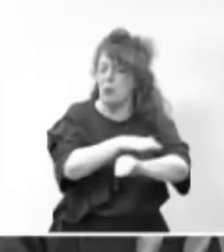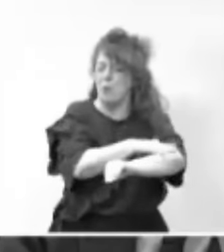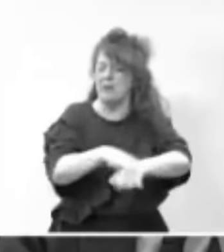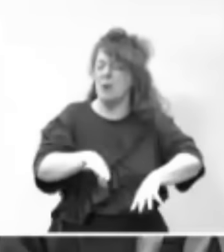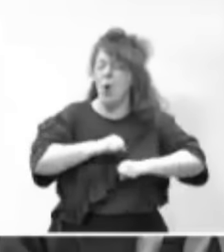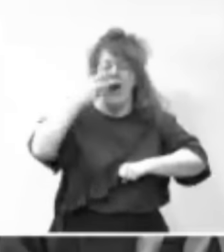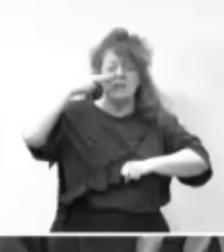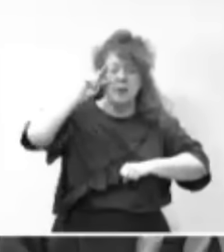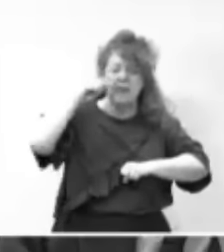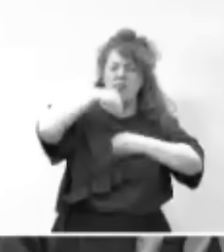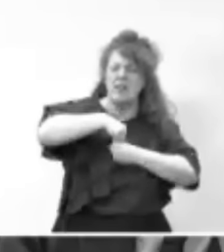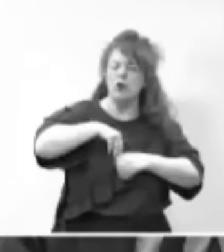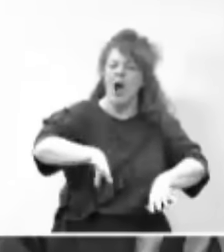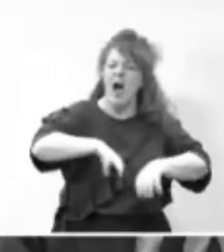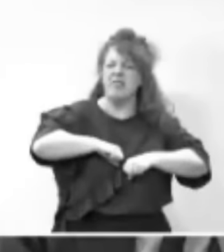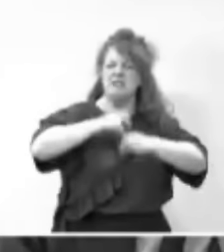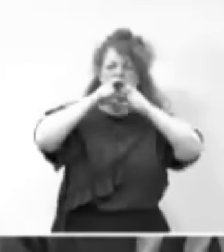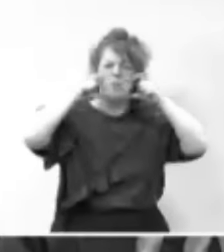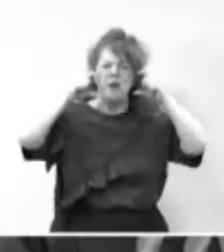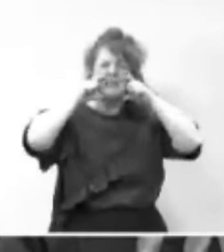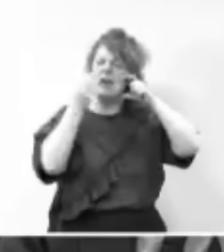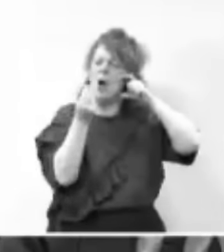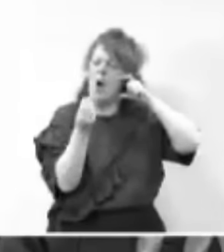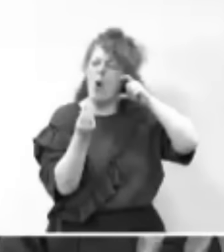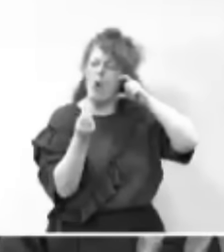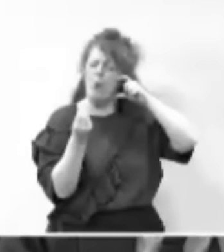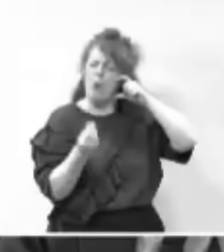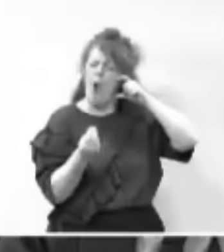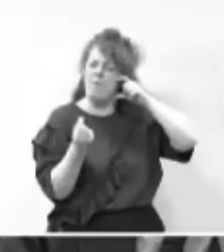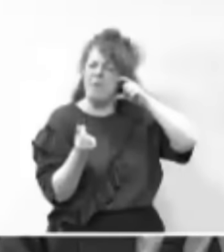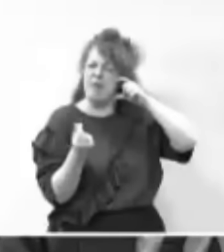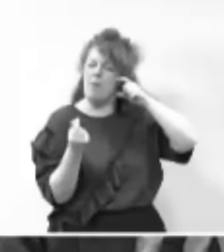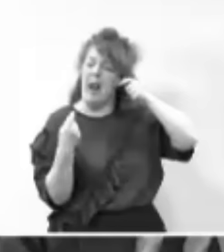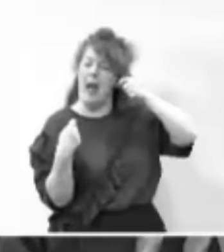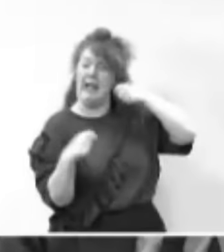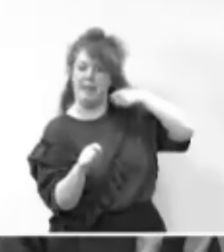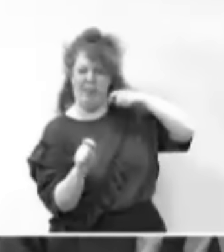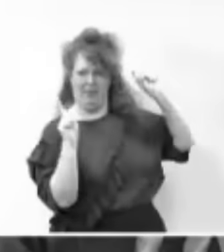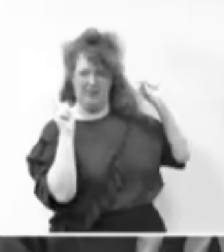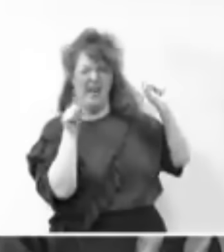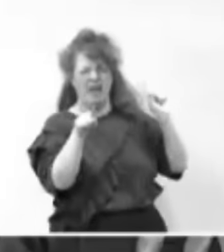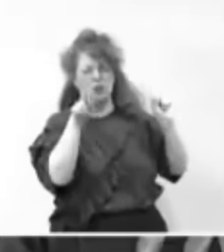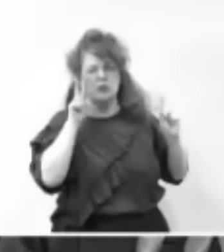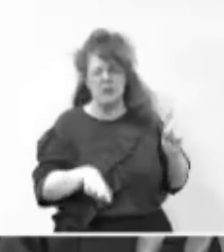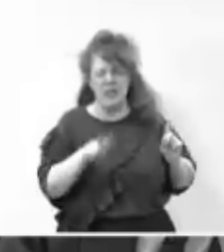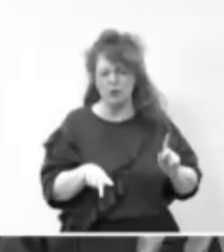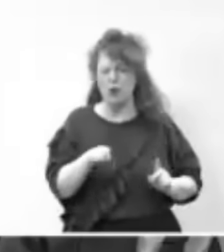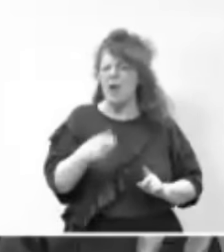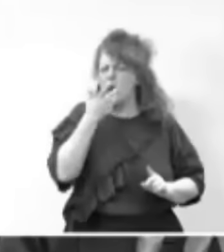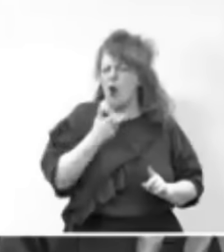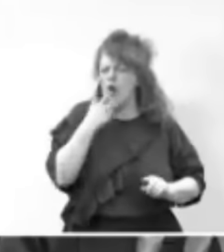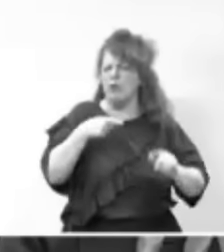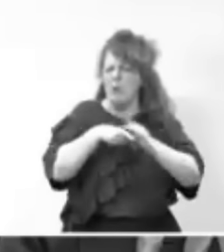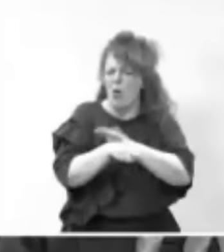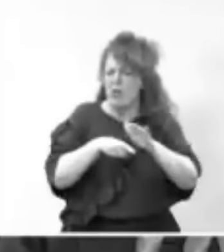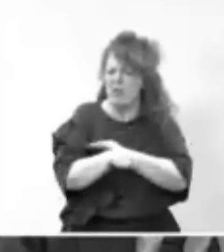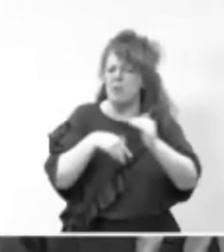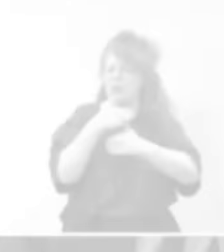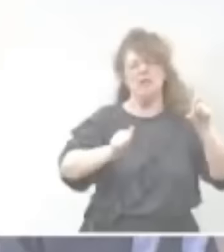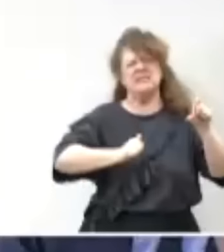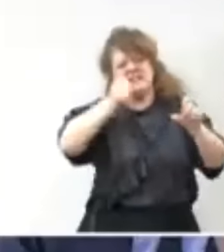tenía experiencia en la adquisición de mascarillas a buen precio para el que vendía, eso es cierto, y que además conocía el procedimiento que era la falta